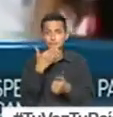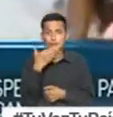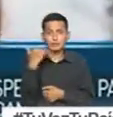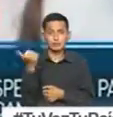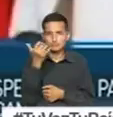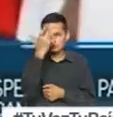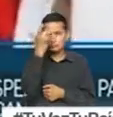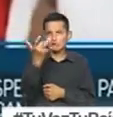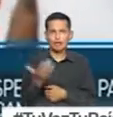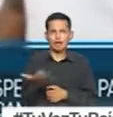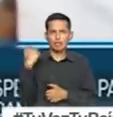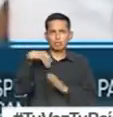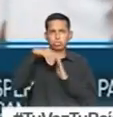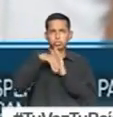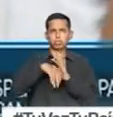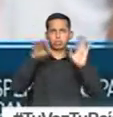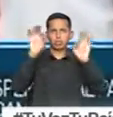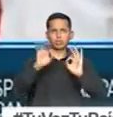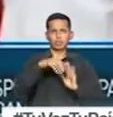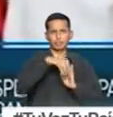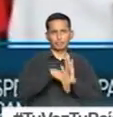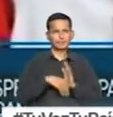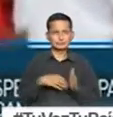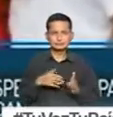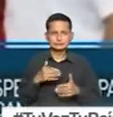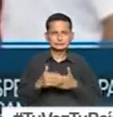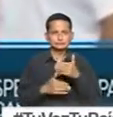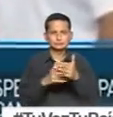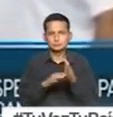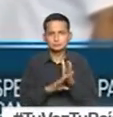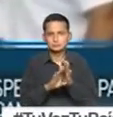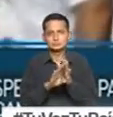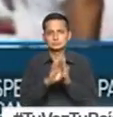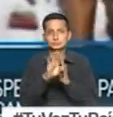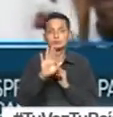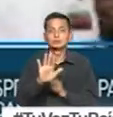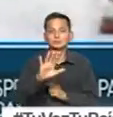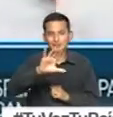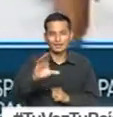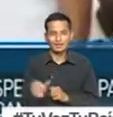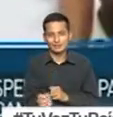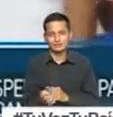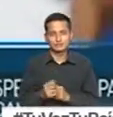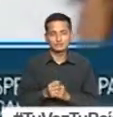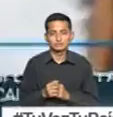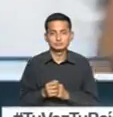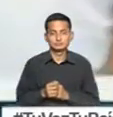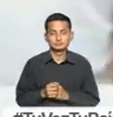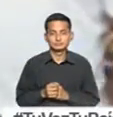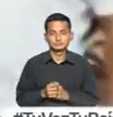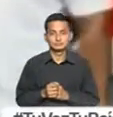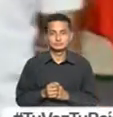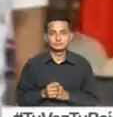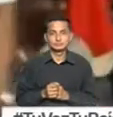la crisis económica y energética que ha estado enfrentando esa nación africana durante los últimos meses.